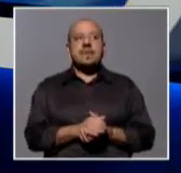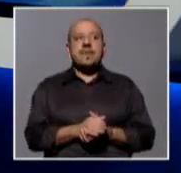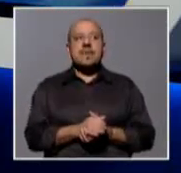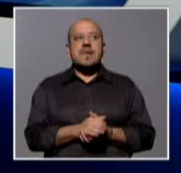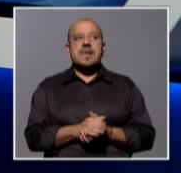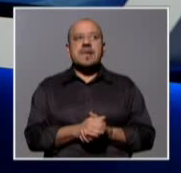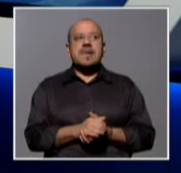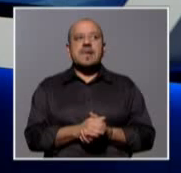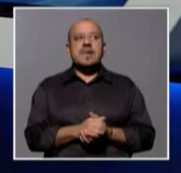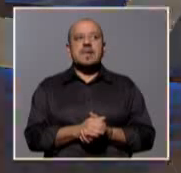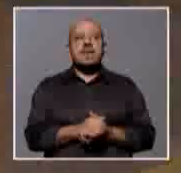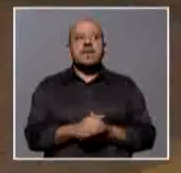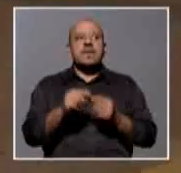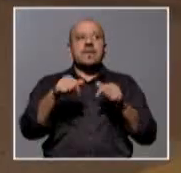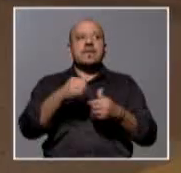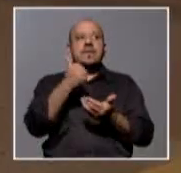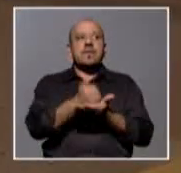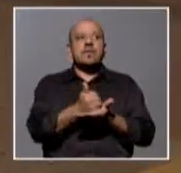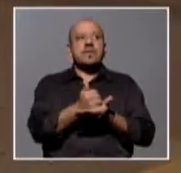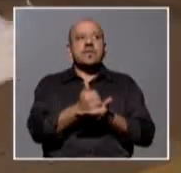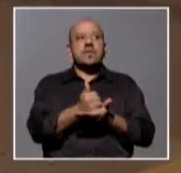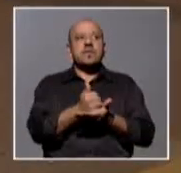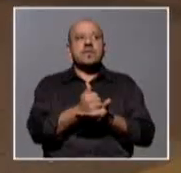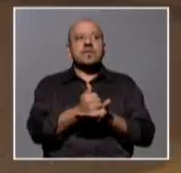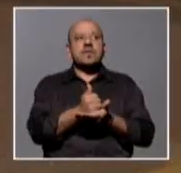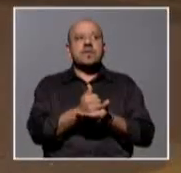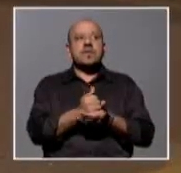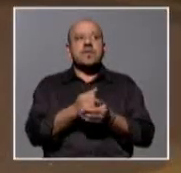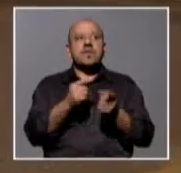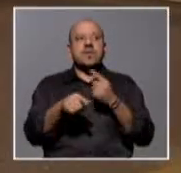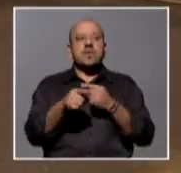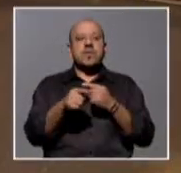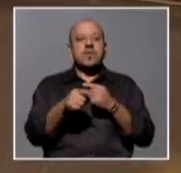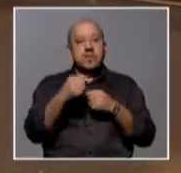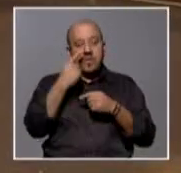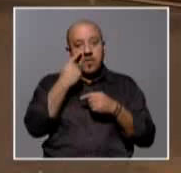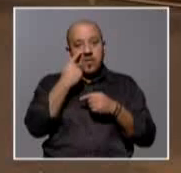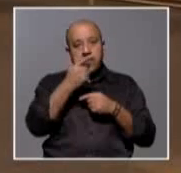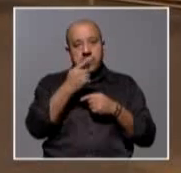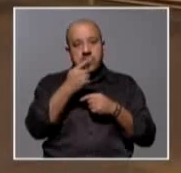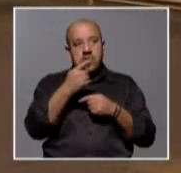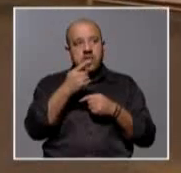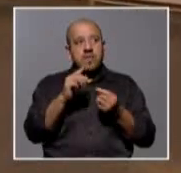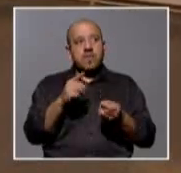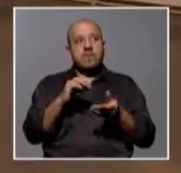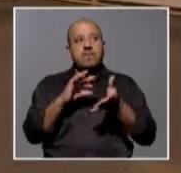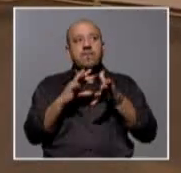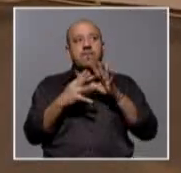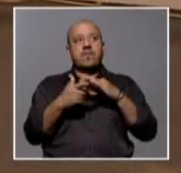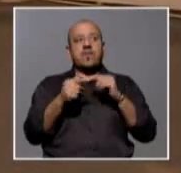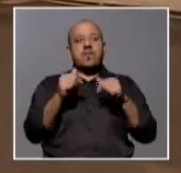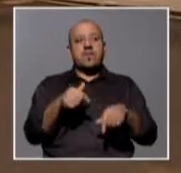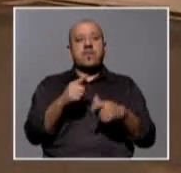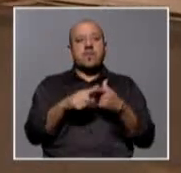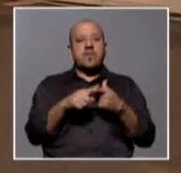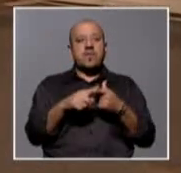Gracias, Noelia. Seguimos acá en la Plaza Libertad con la intervención de fondo, simbolizando, representando la